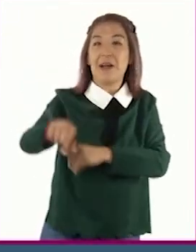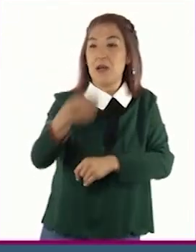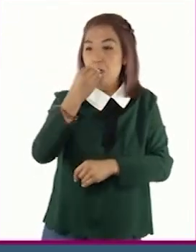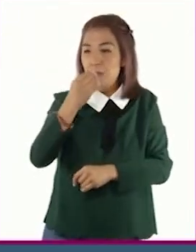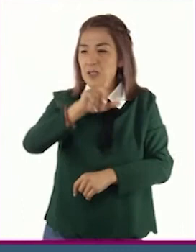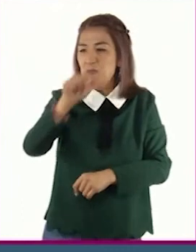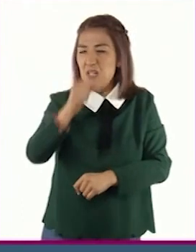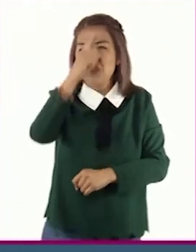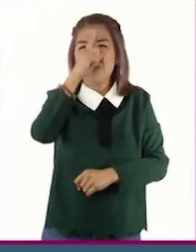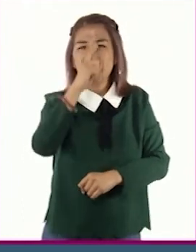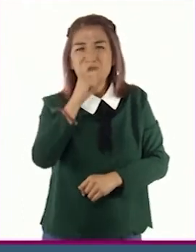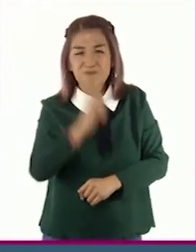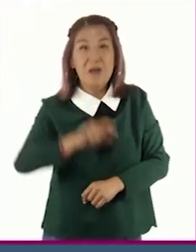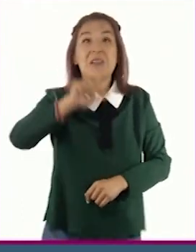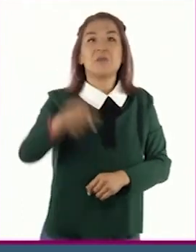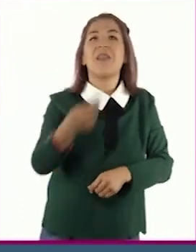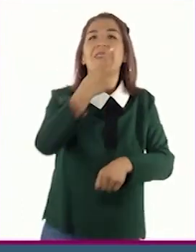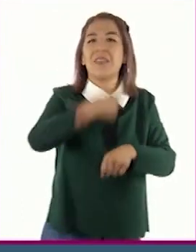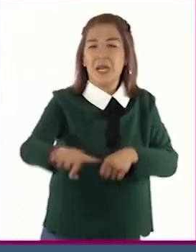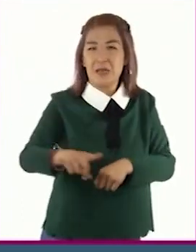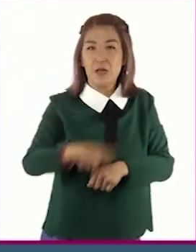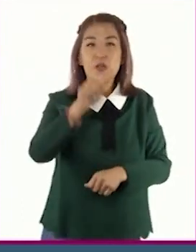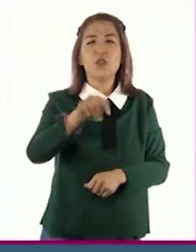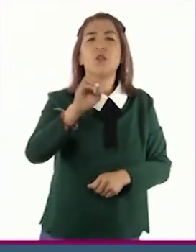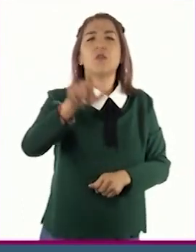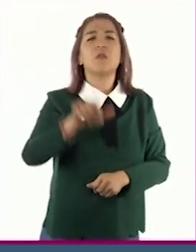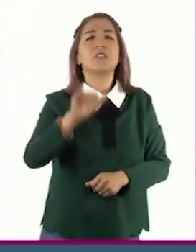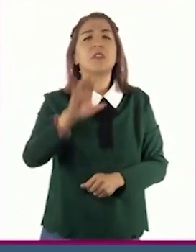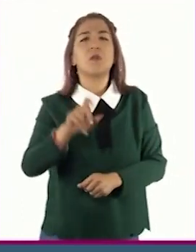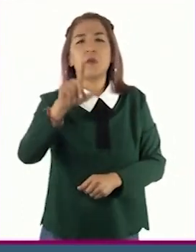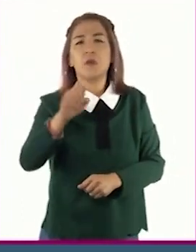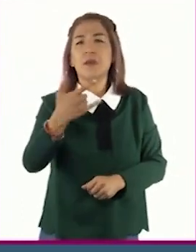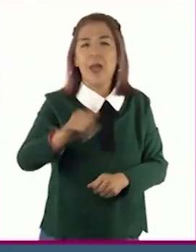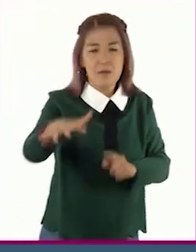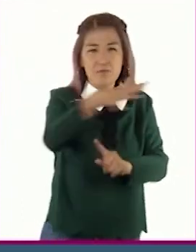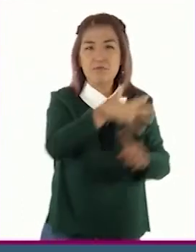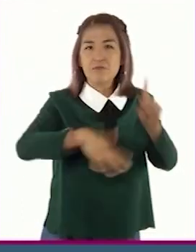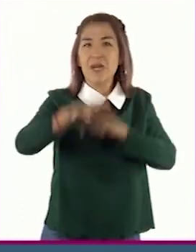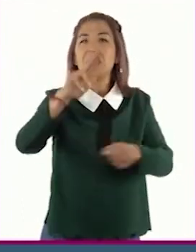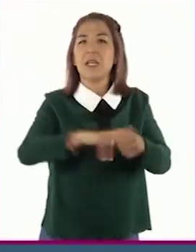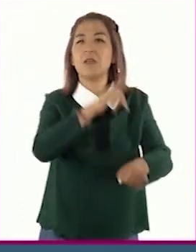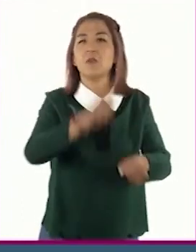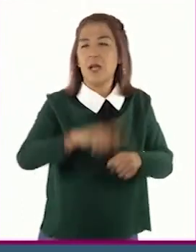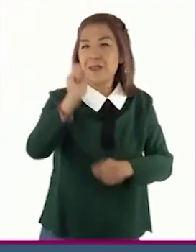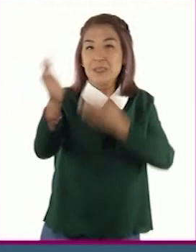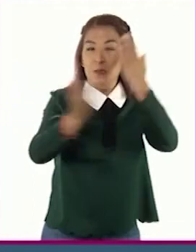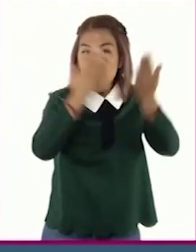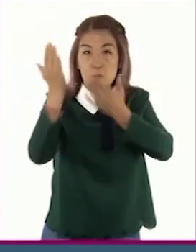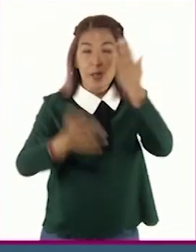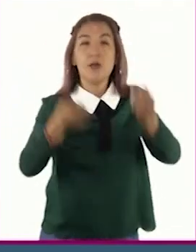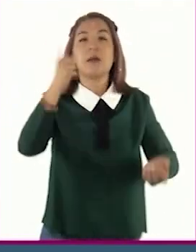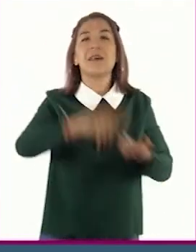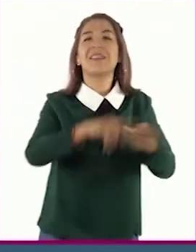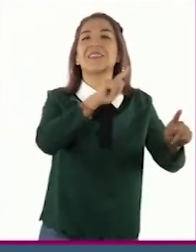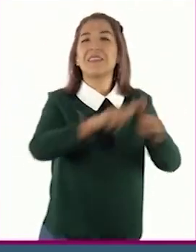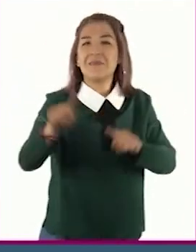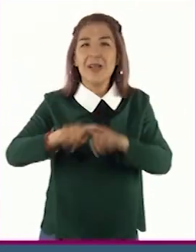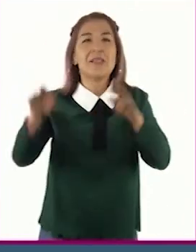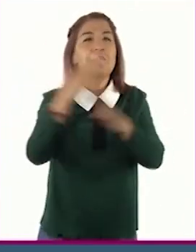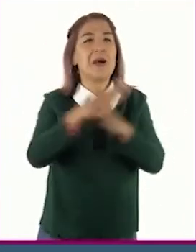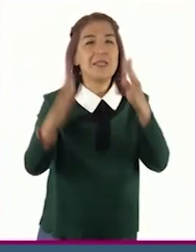alimentos. Por otro lado, la toxicología ambiental estudia el efecto de diferentes